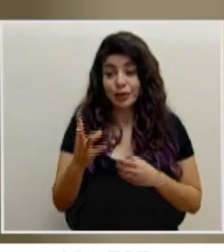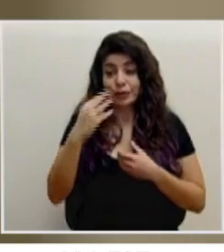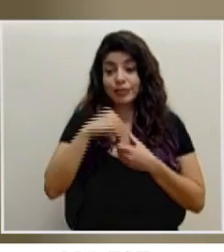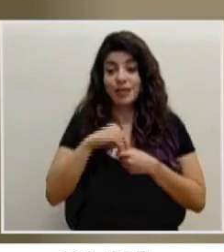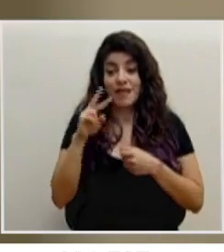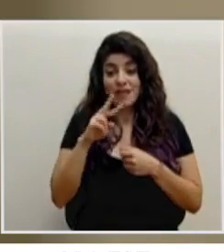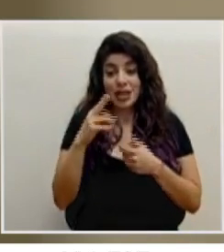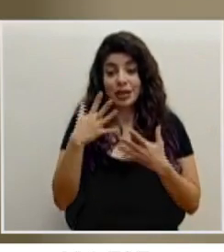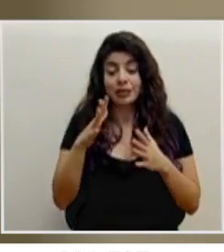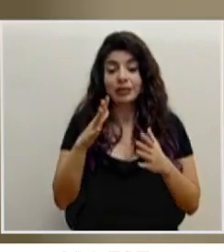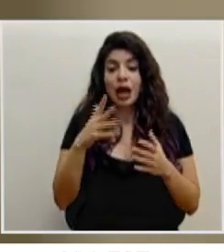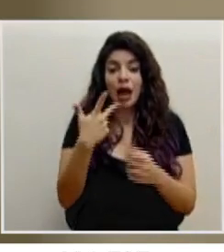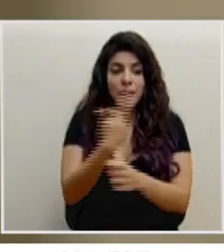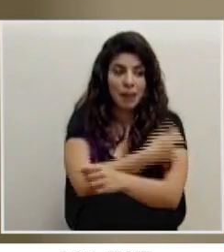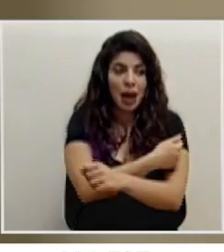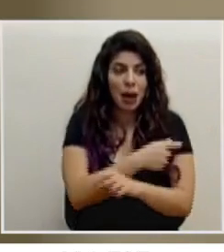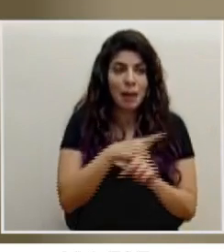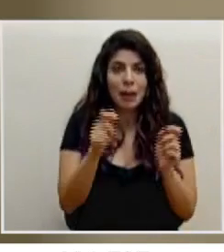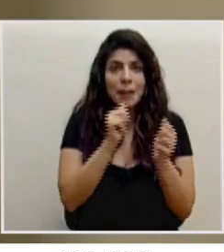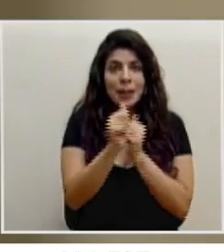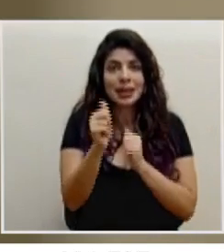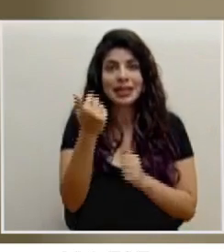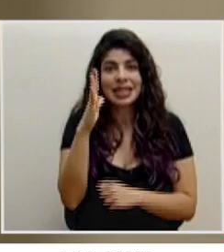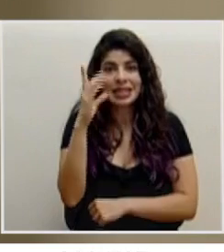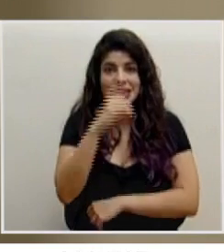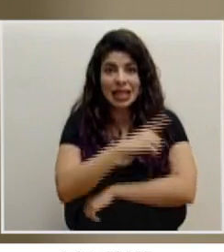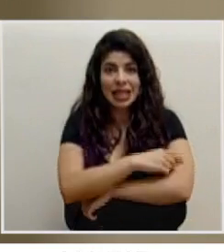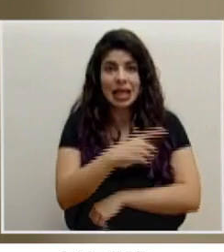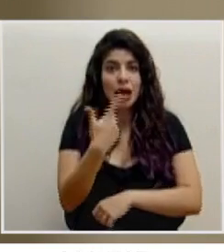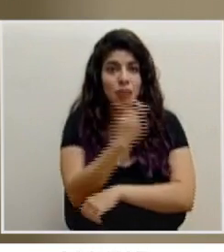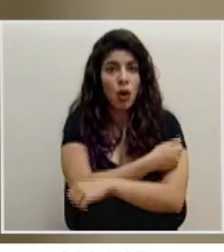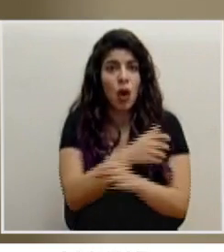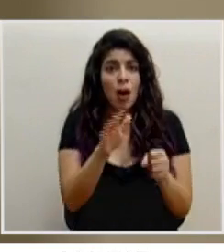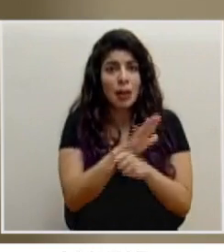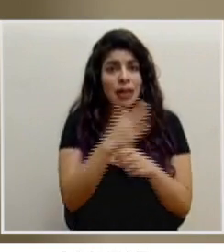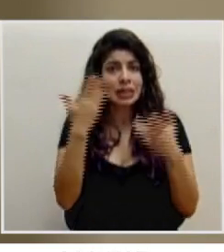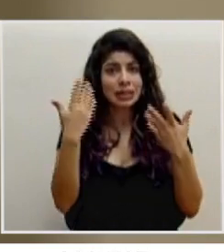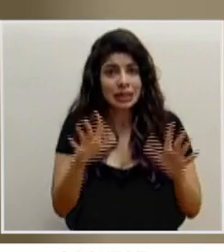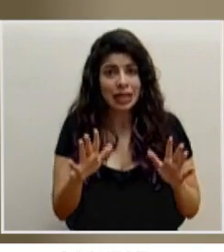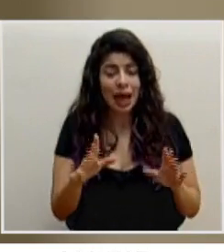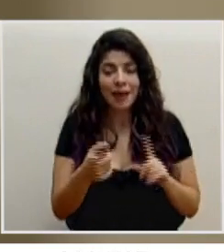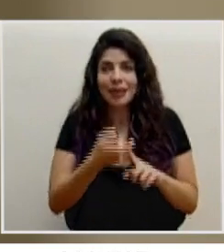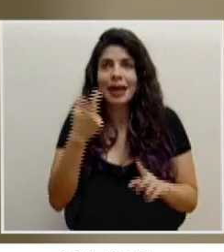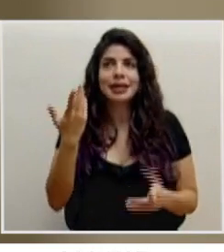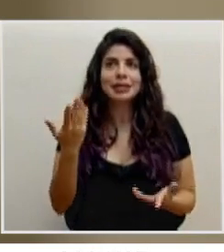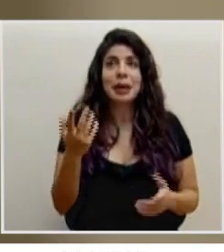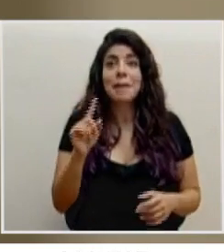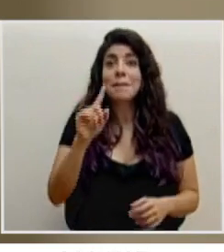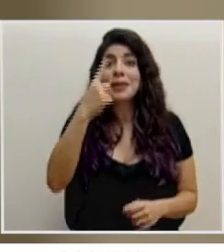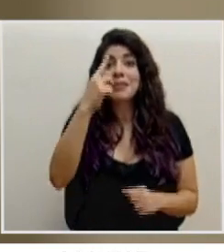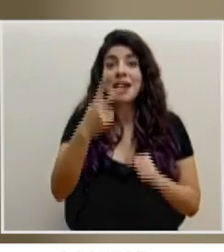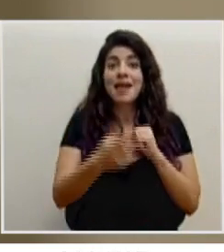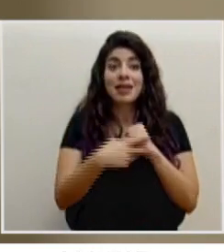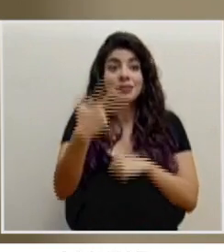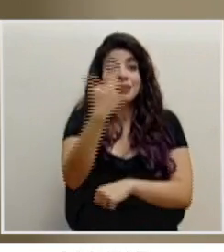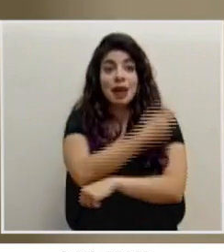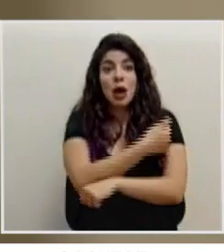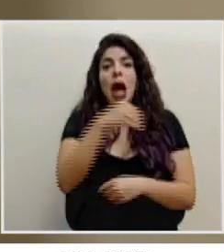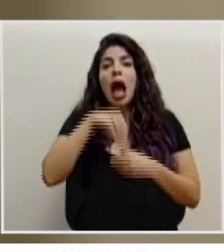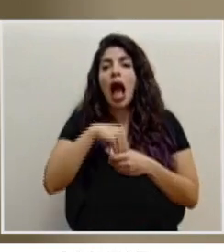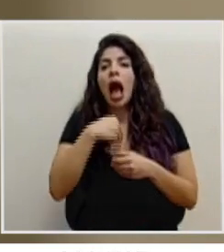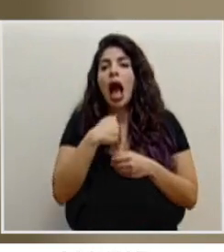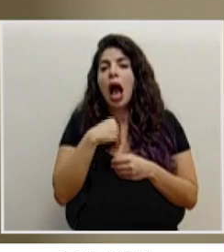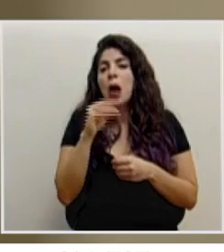con los 15 días después del tiempo del esquema completo. Incluso desde el primer dosis ya hay cierta inmunidad, ¿verdad?, en